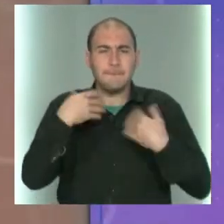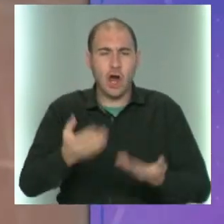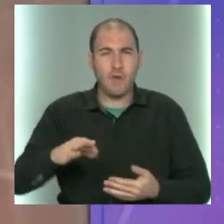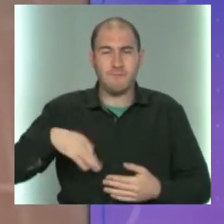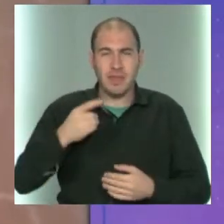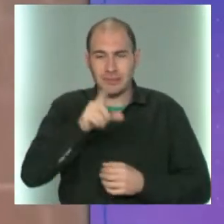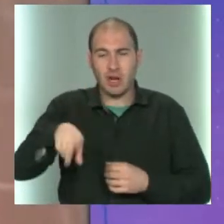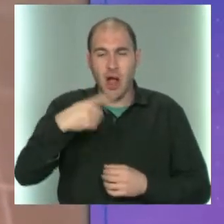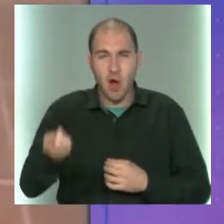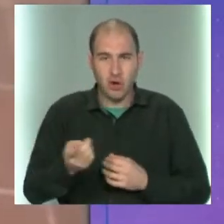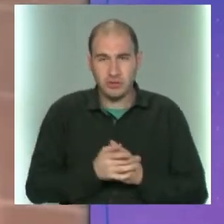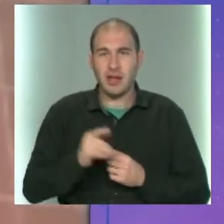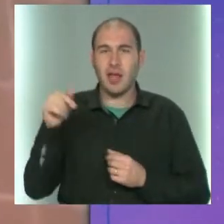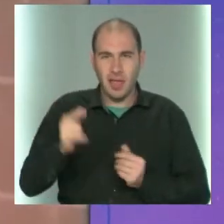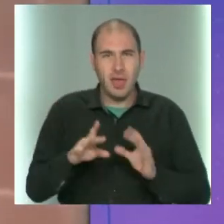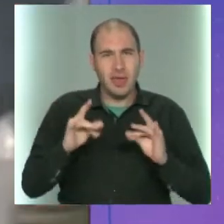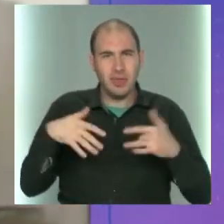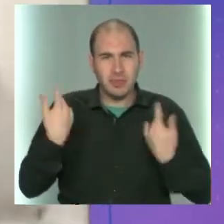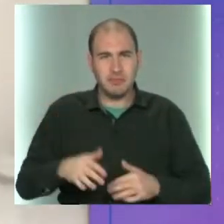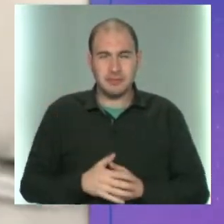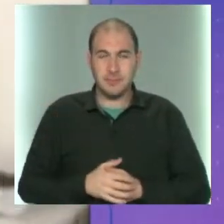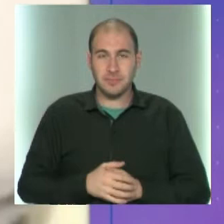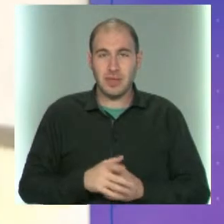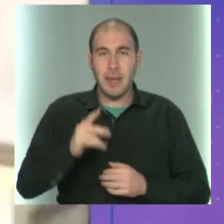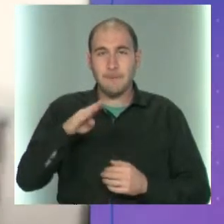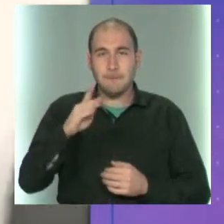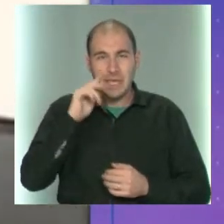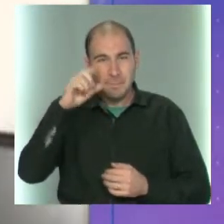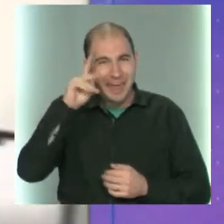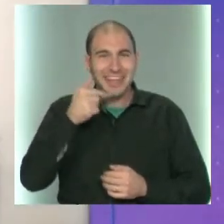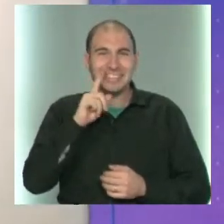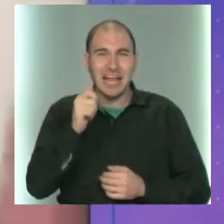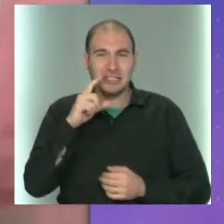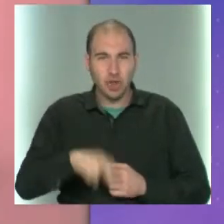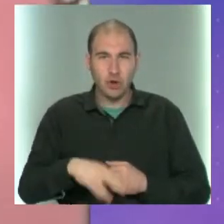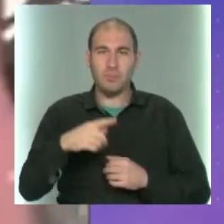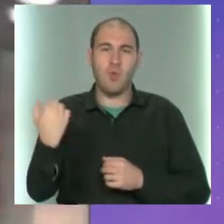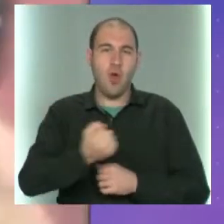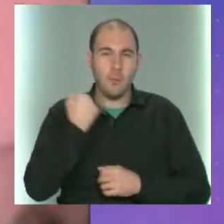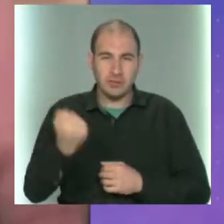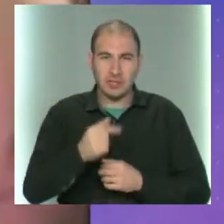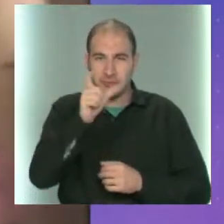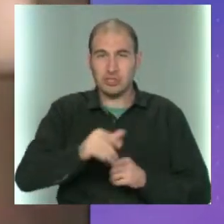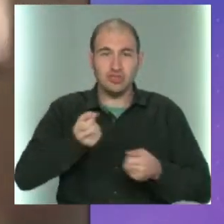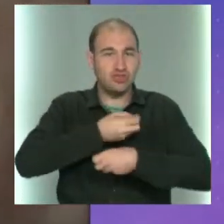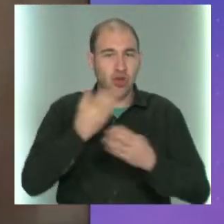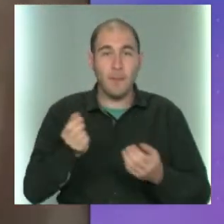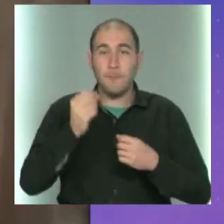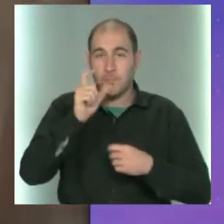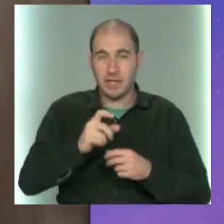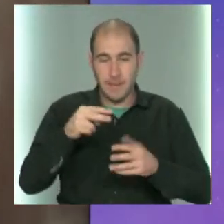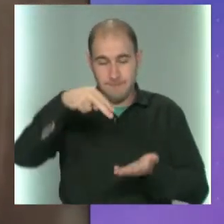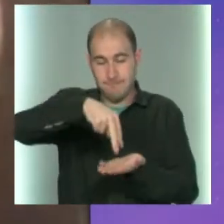de vida de otras personas que tienen dificultades. La bipedestación es una función muy importante para todo ser humano porque a través